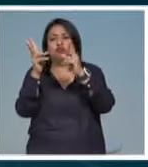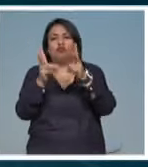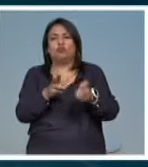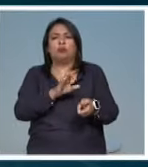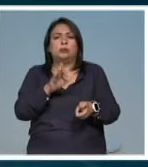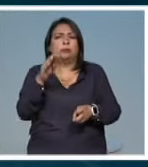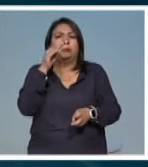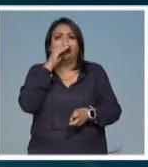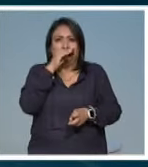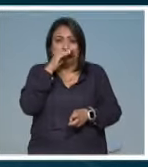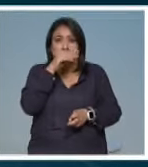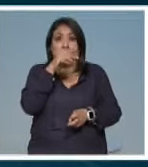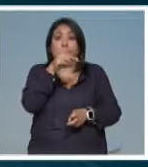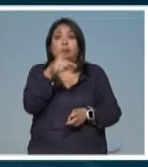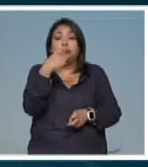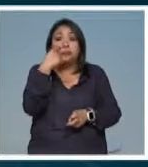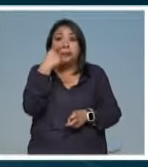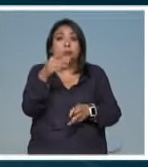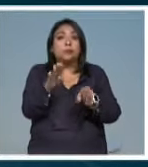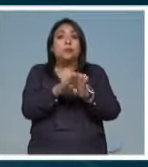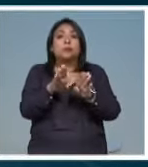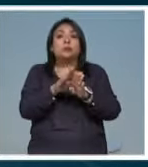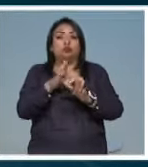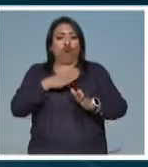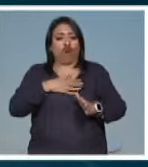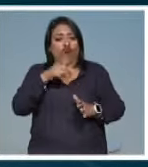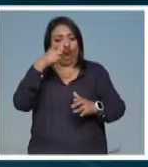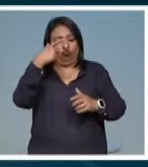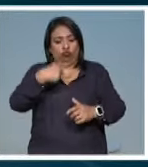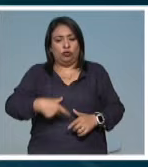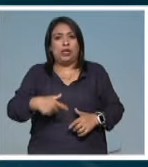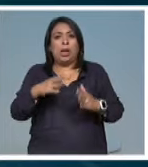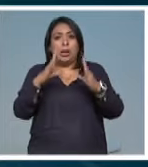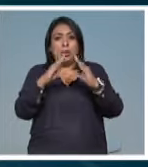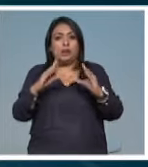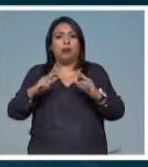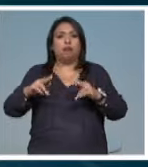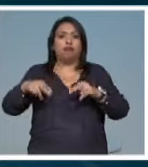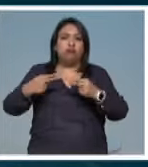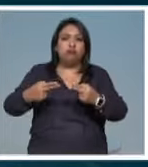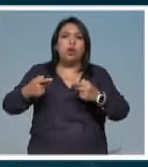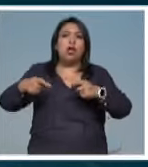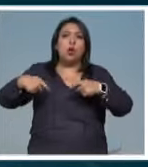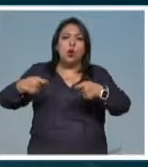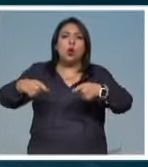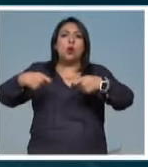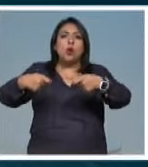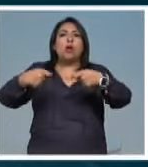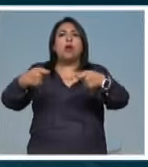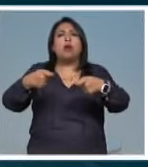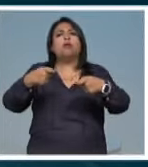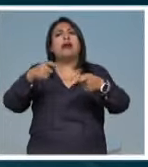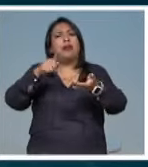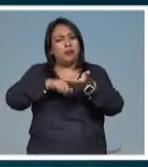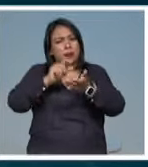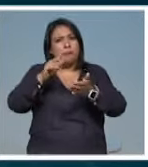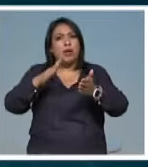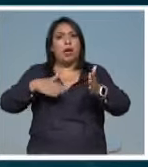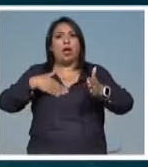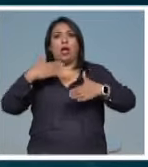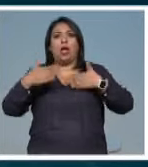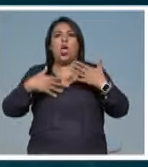descargado de manera gratuita, nos deja ver cómo el ser libanés se transmite de generación en generación, incluidas las alegrías, penas y